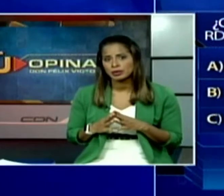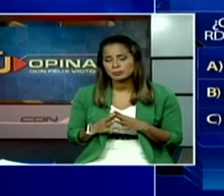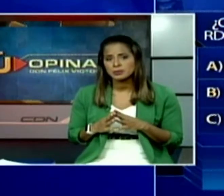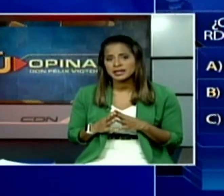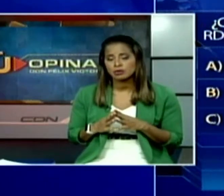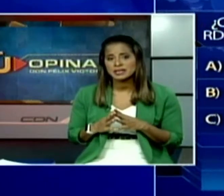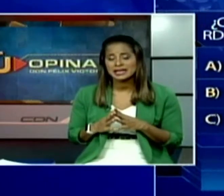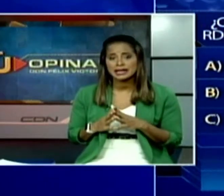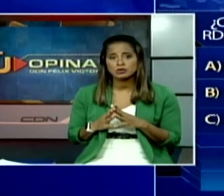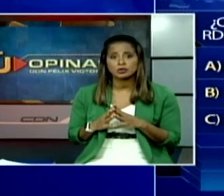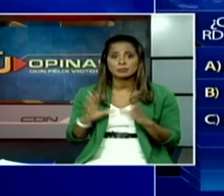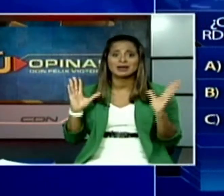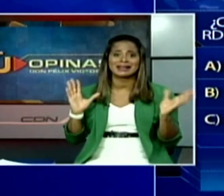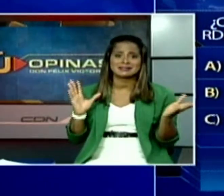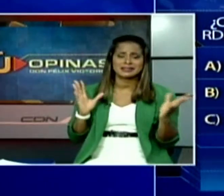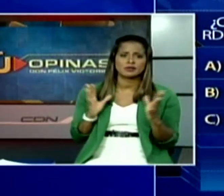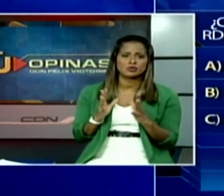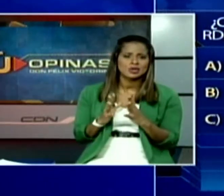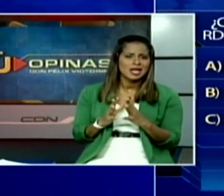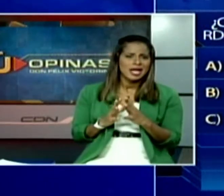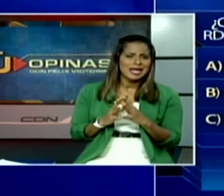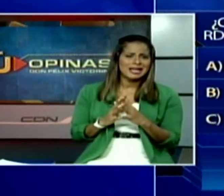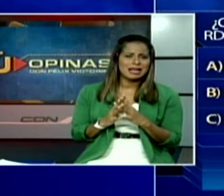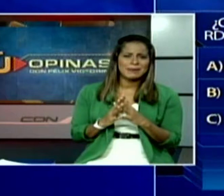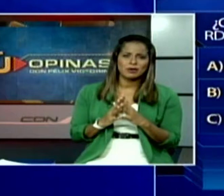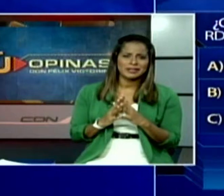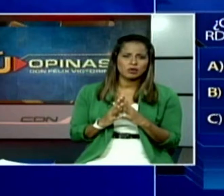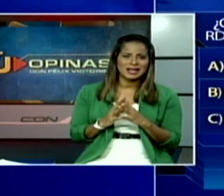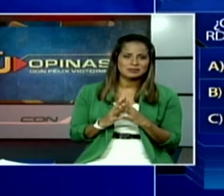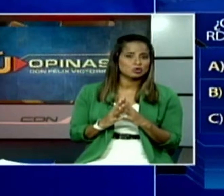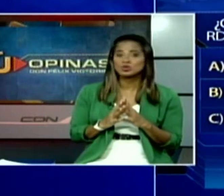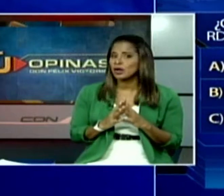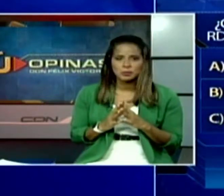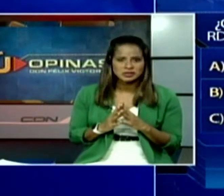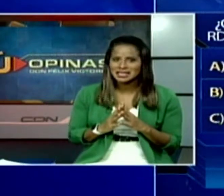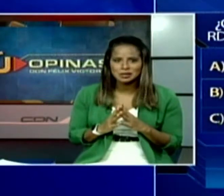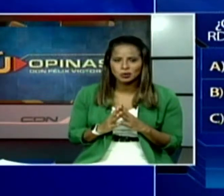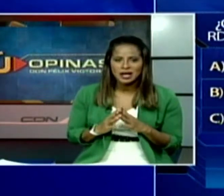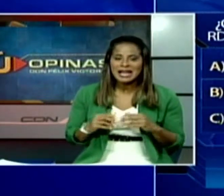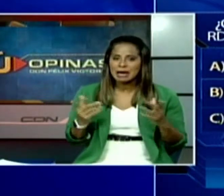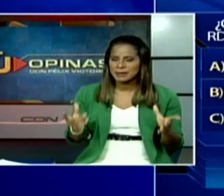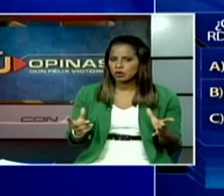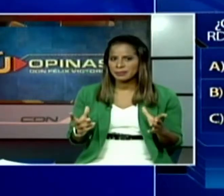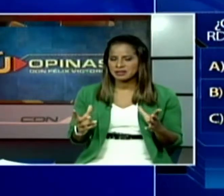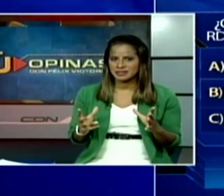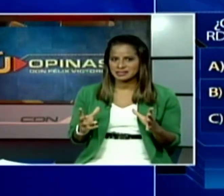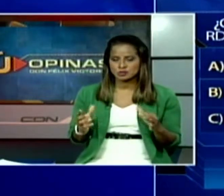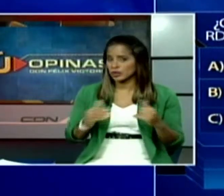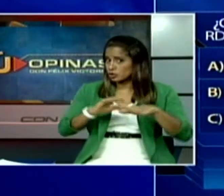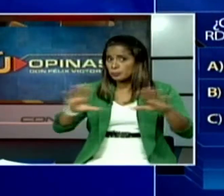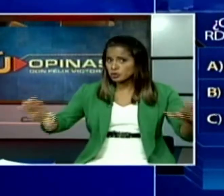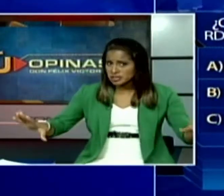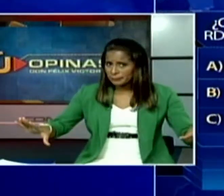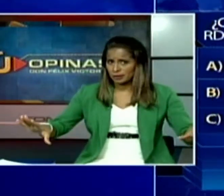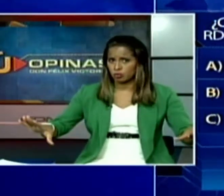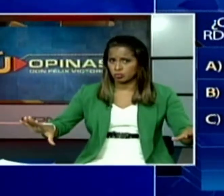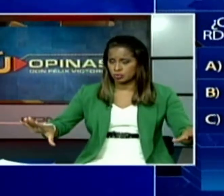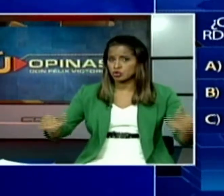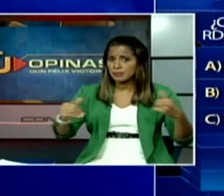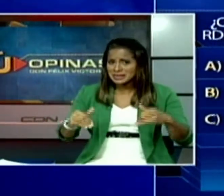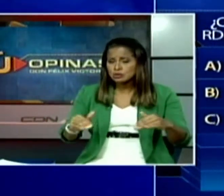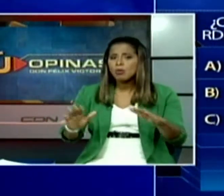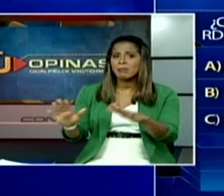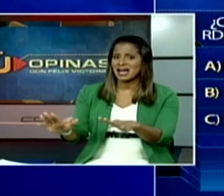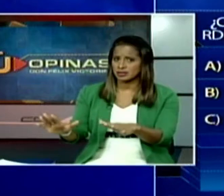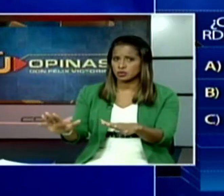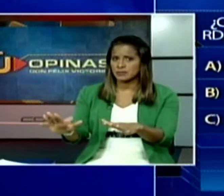juego, pero República Dominicana, yo creo que por la gracia de Dios, en el peor de los casos no hemos tenido la peor manifestación. Esto pudo ser peor. Cuando